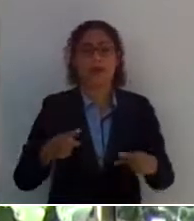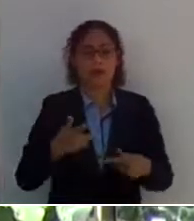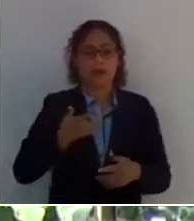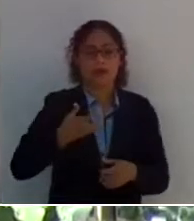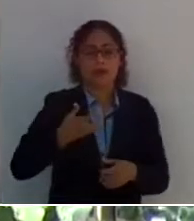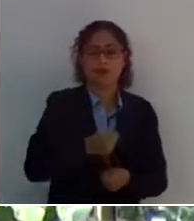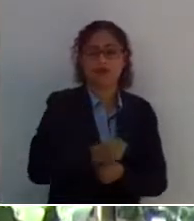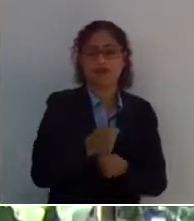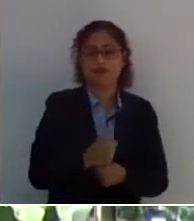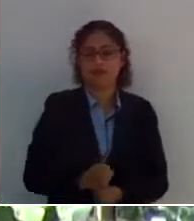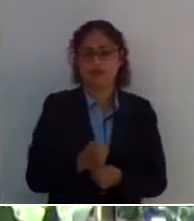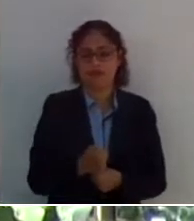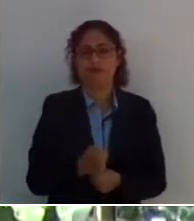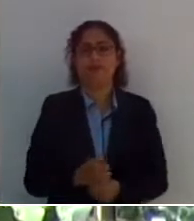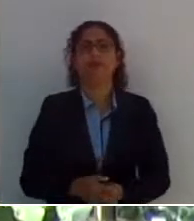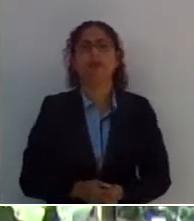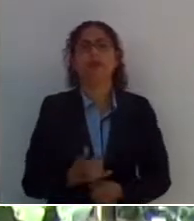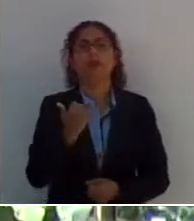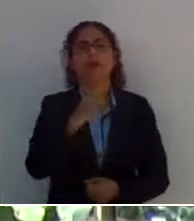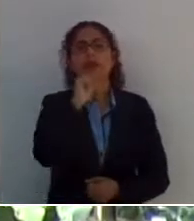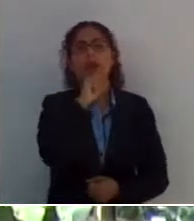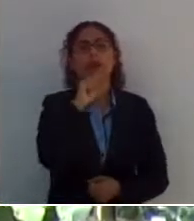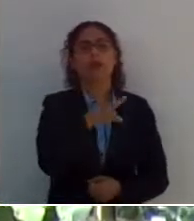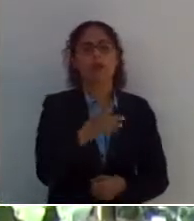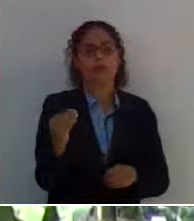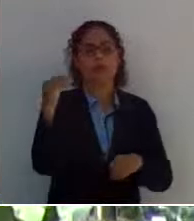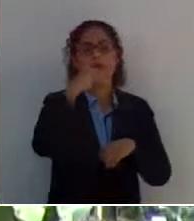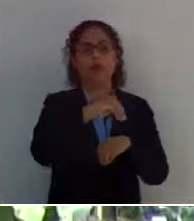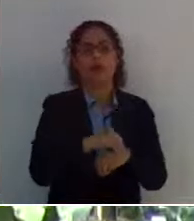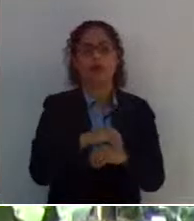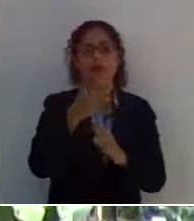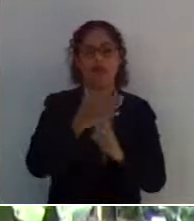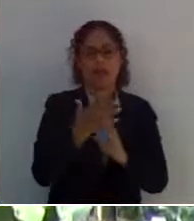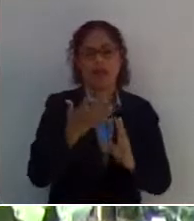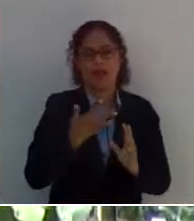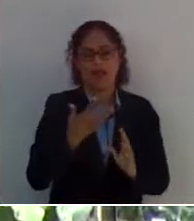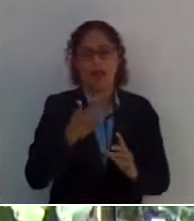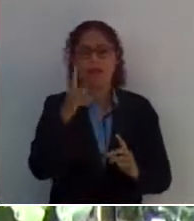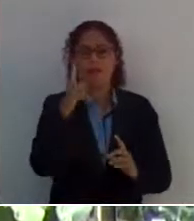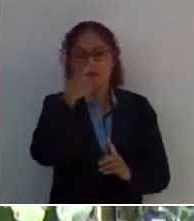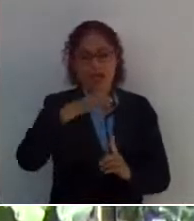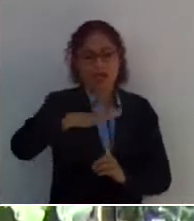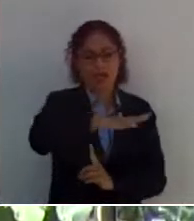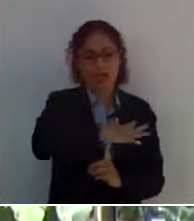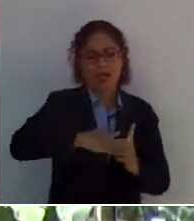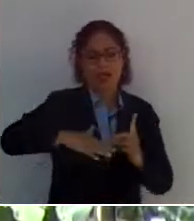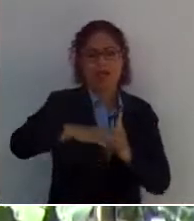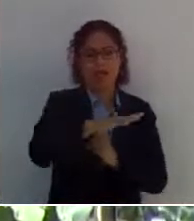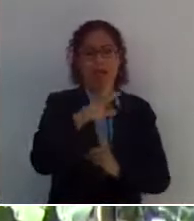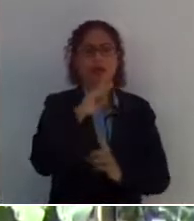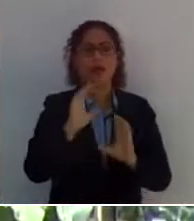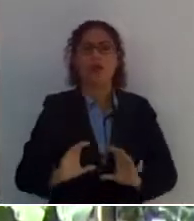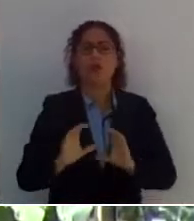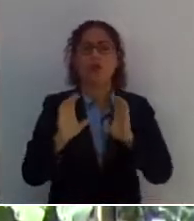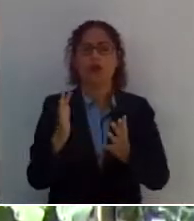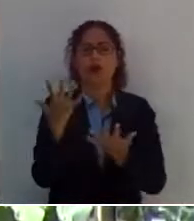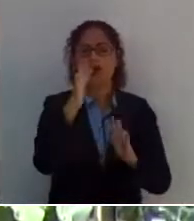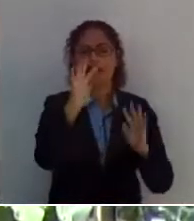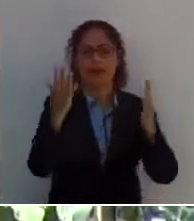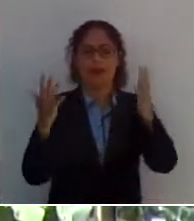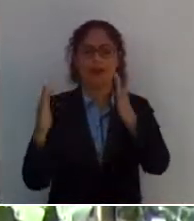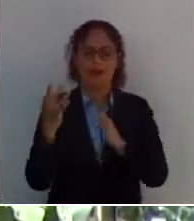violencia de género, así como la implementación de la División Ambiental dedicada al cuidado de los bosques y los